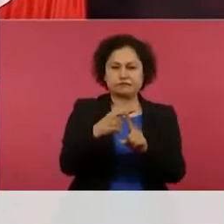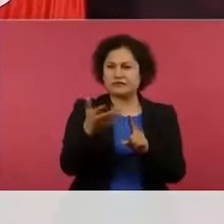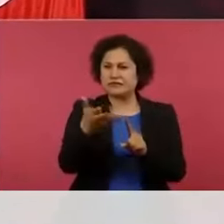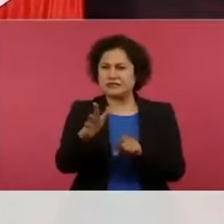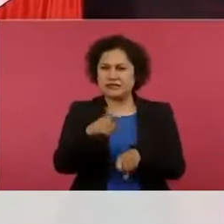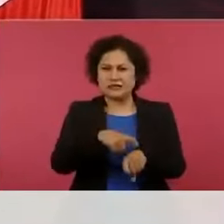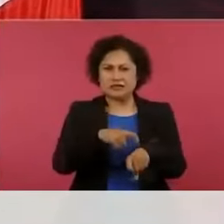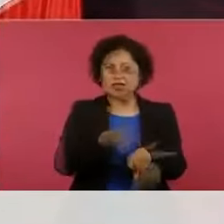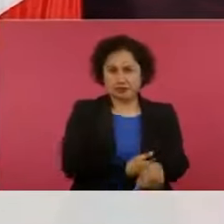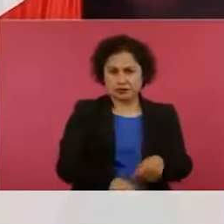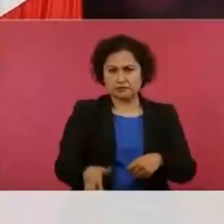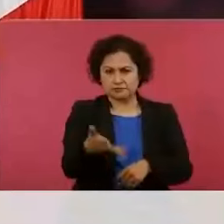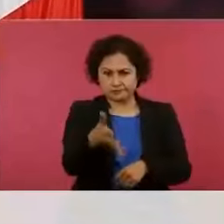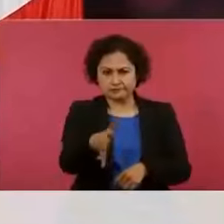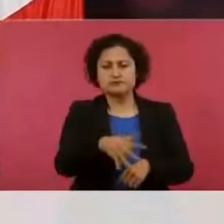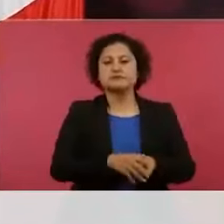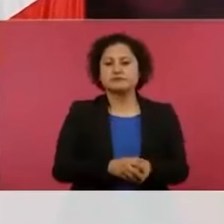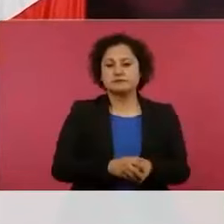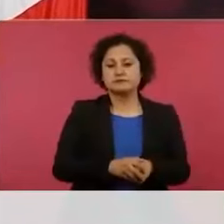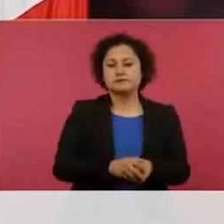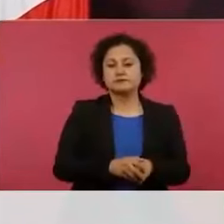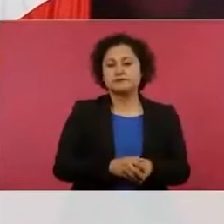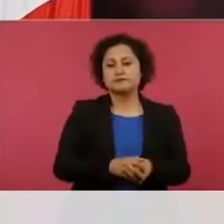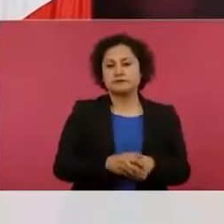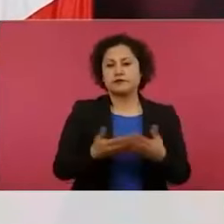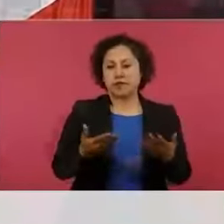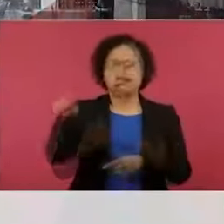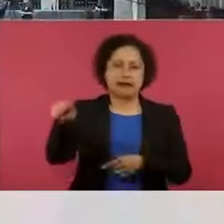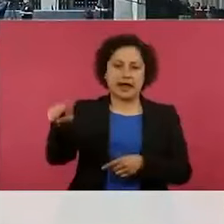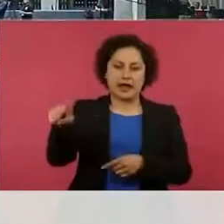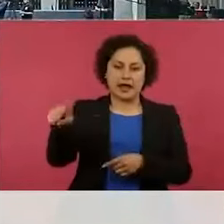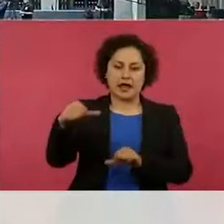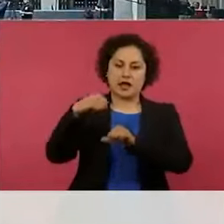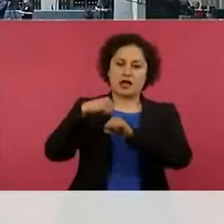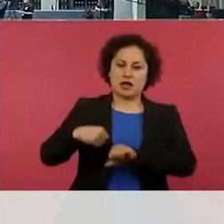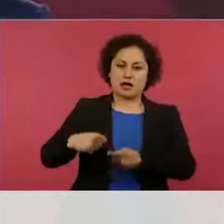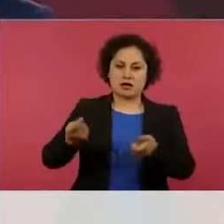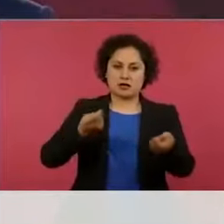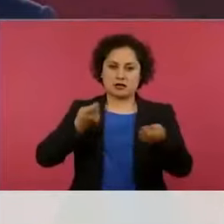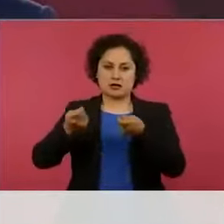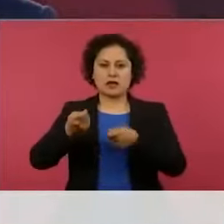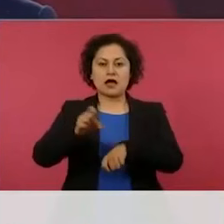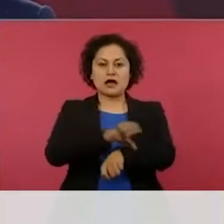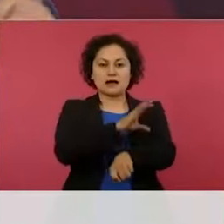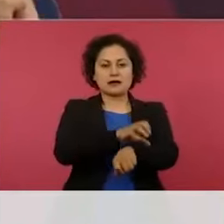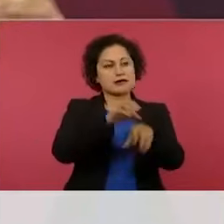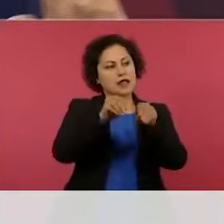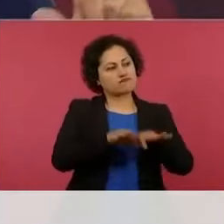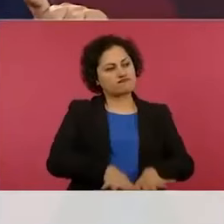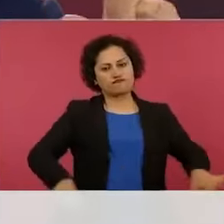a las 4 de la tarde y el senas que es el que controla lo de la distribución de energía